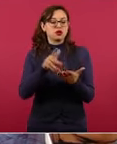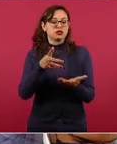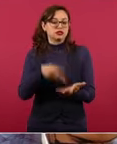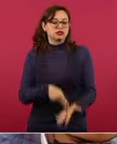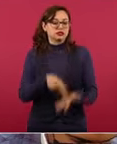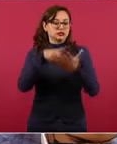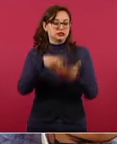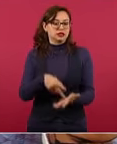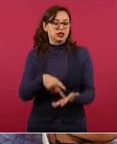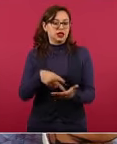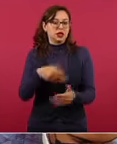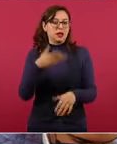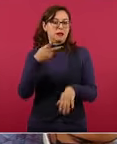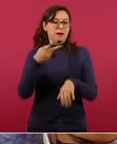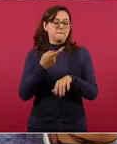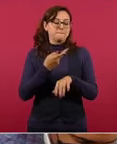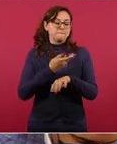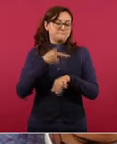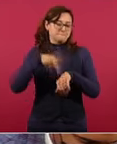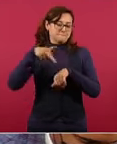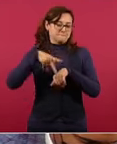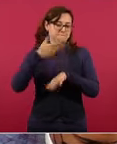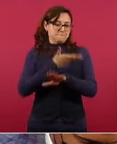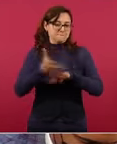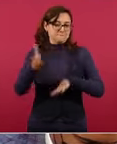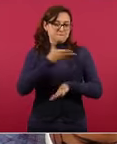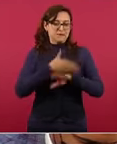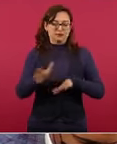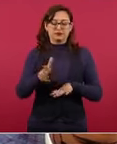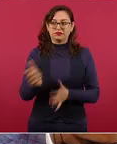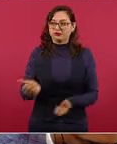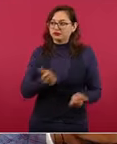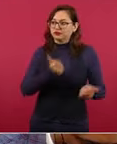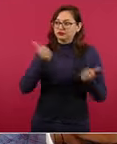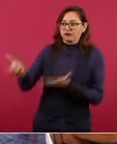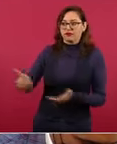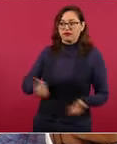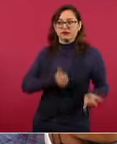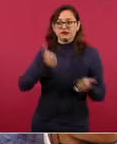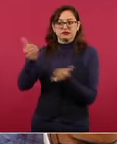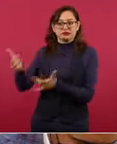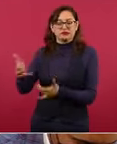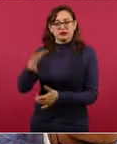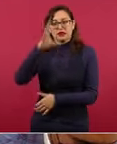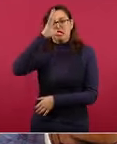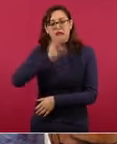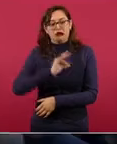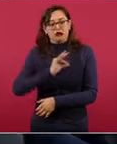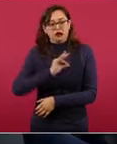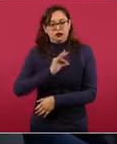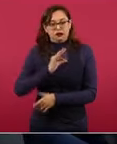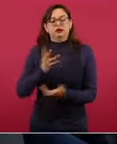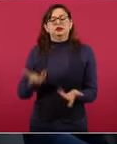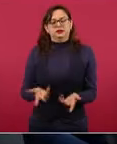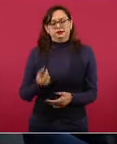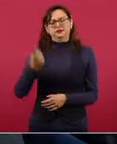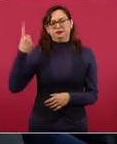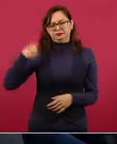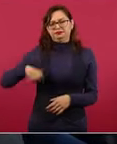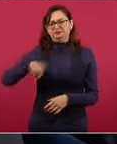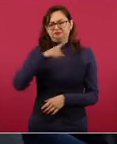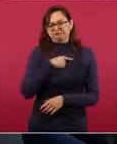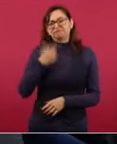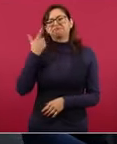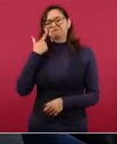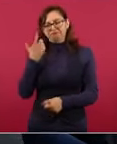necesitan entregar en esas zonas y que bueno esta parte nosotros fuimos los verificamos con